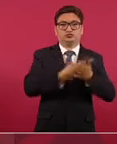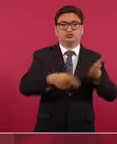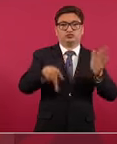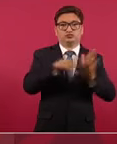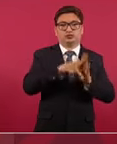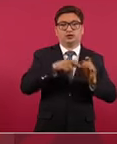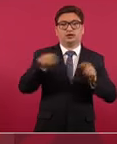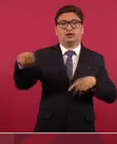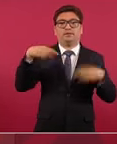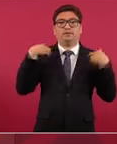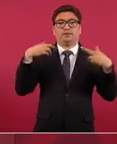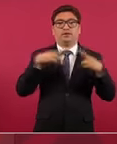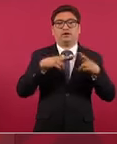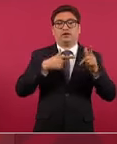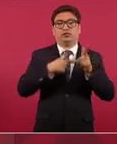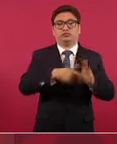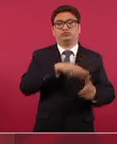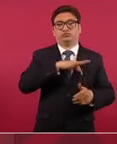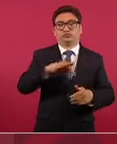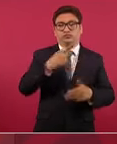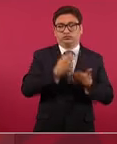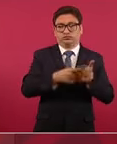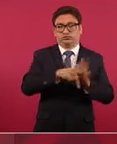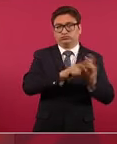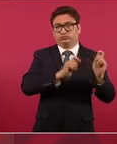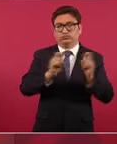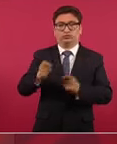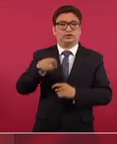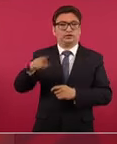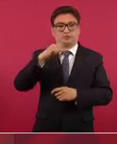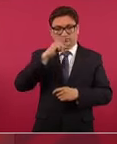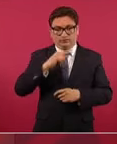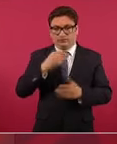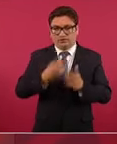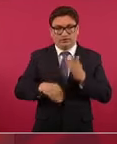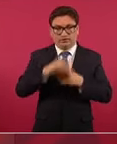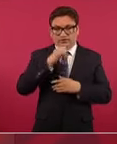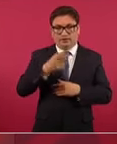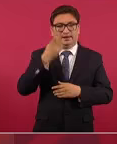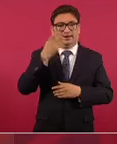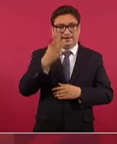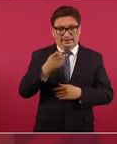que no les falte esto me costó mucho al interior